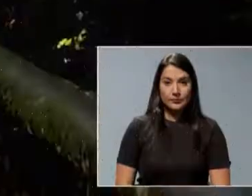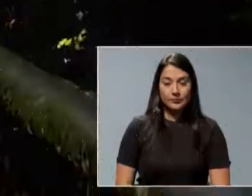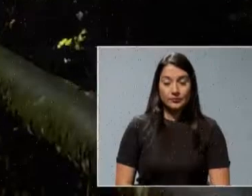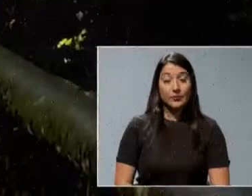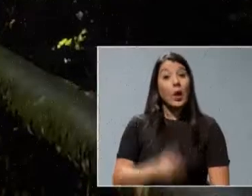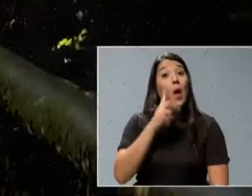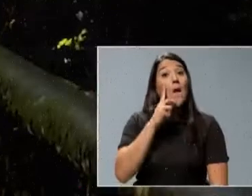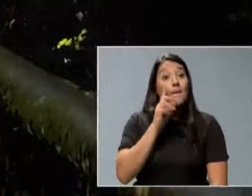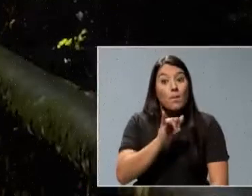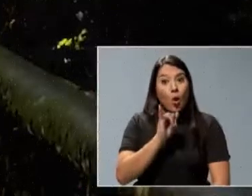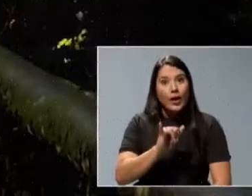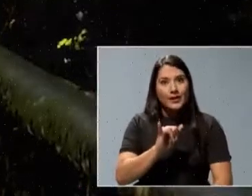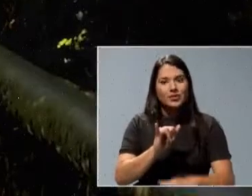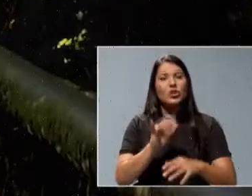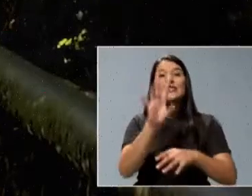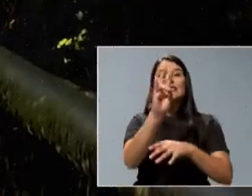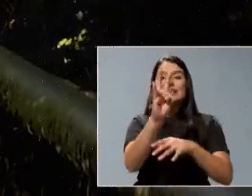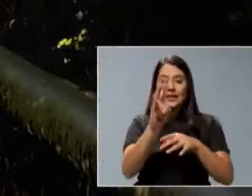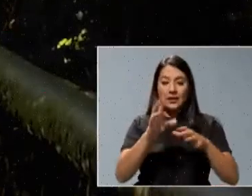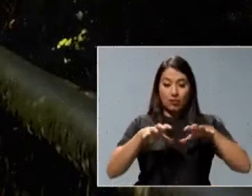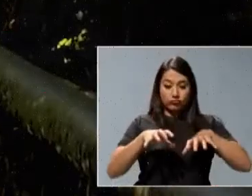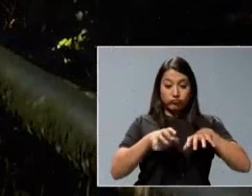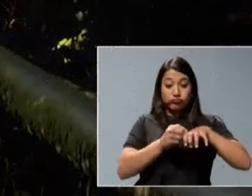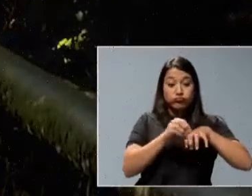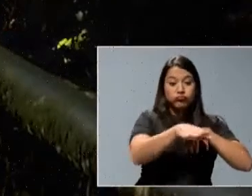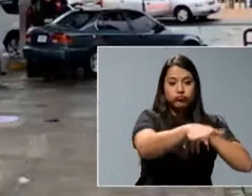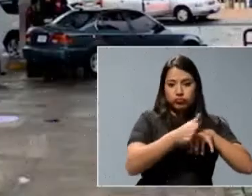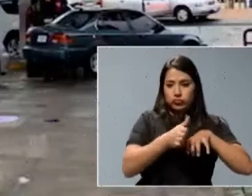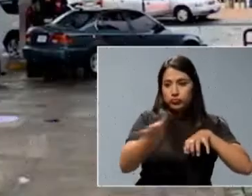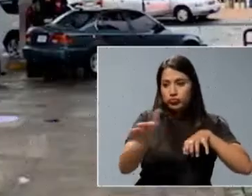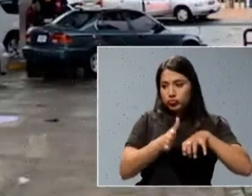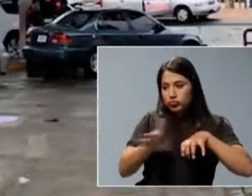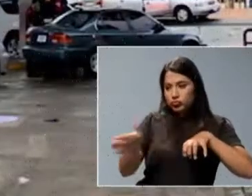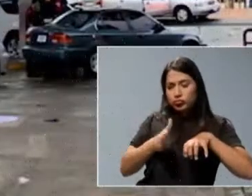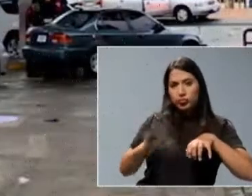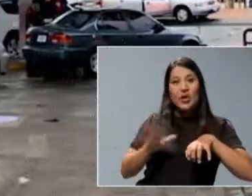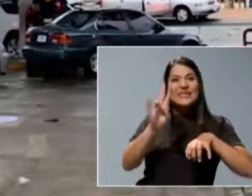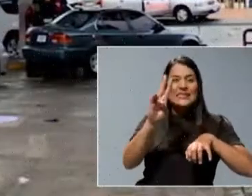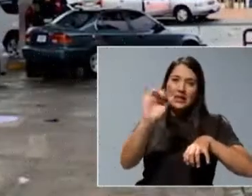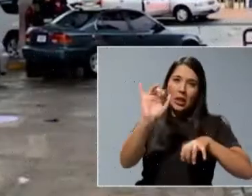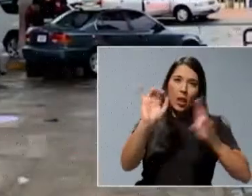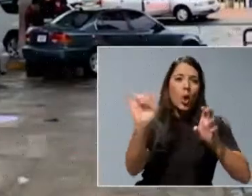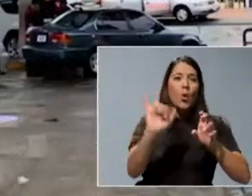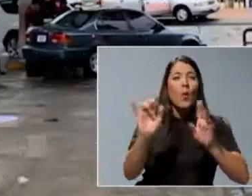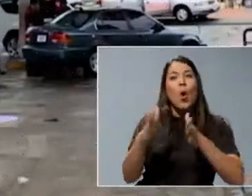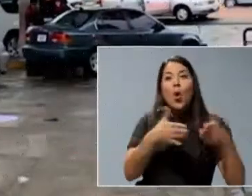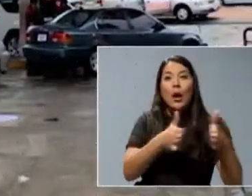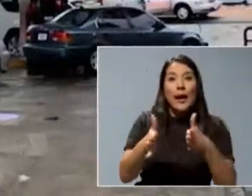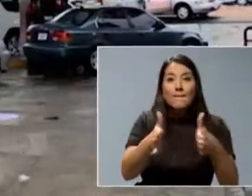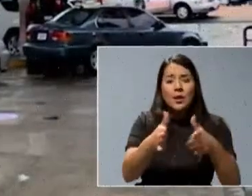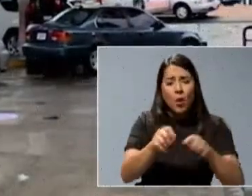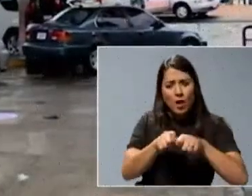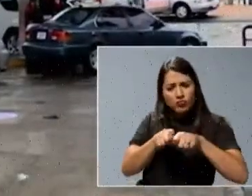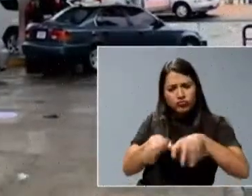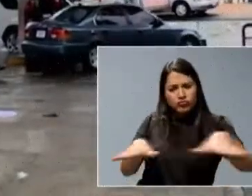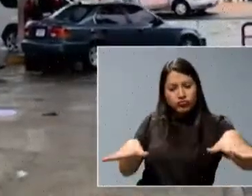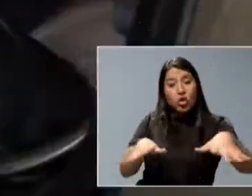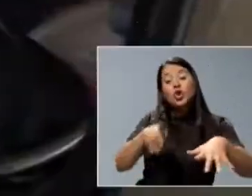Por esta red de 7 líneas construida en tubería de acero en carbono, se mueve cada día una cantidad de combustible